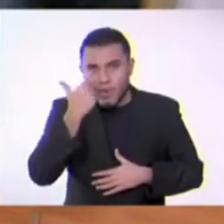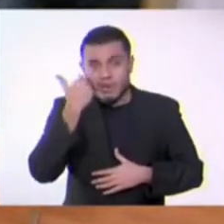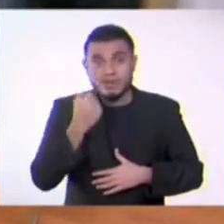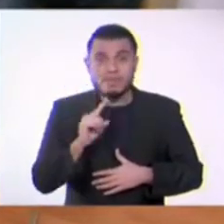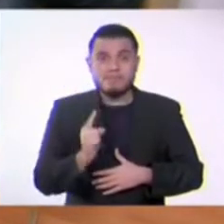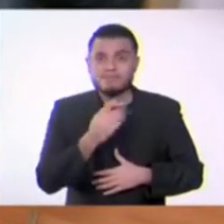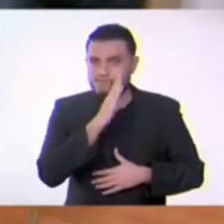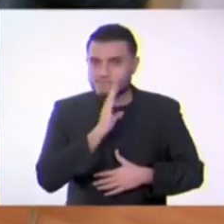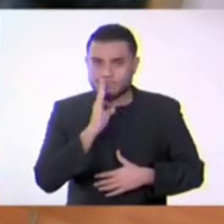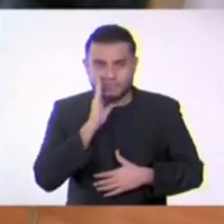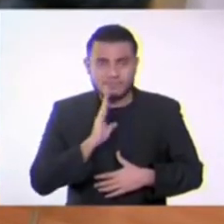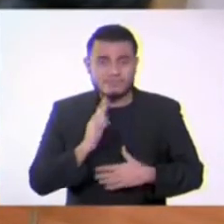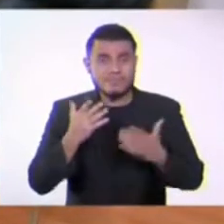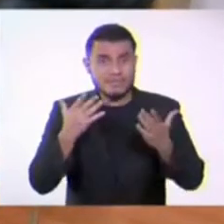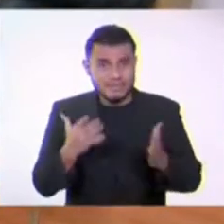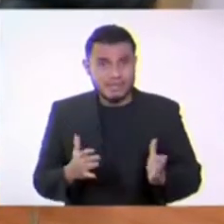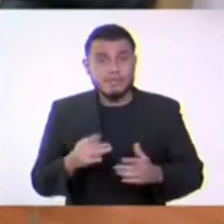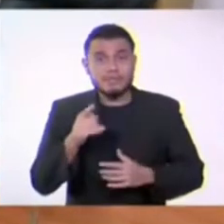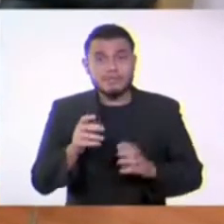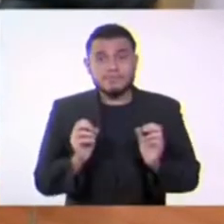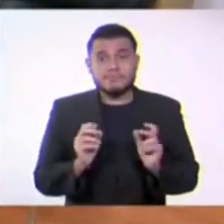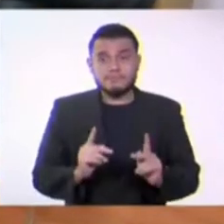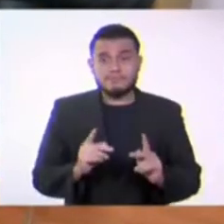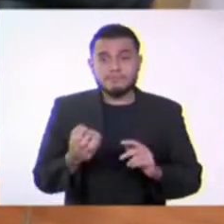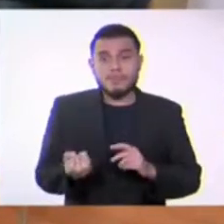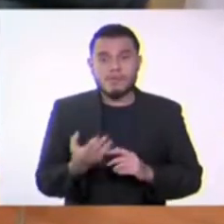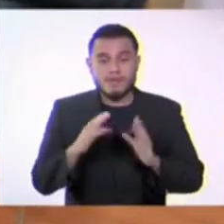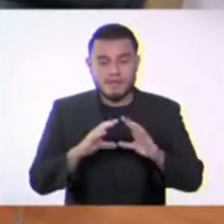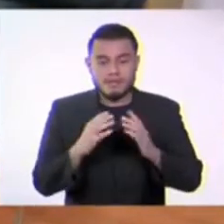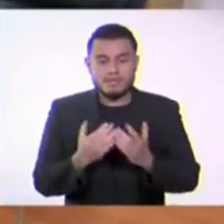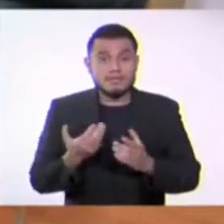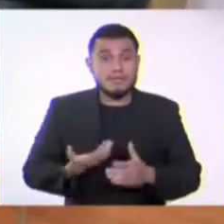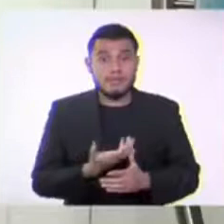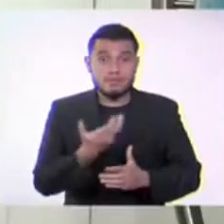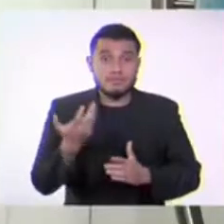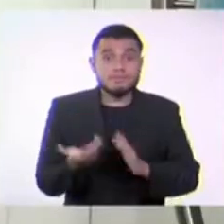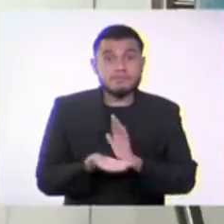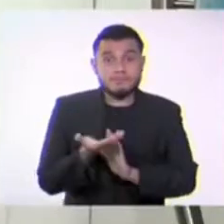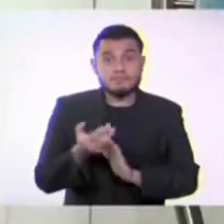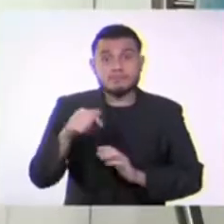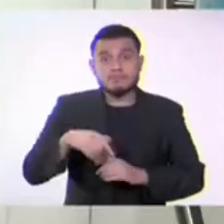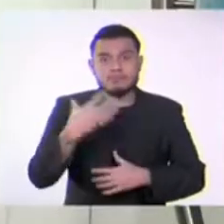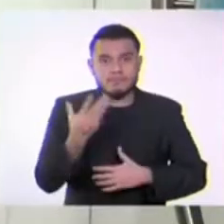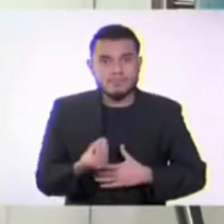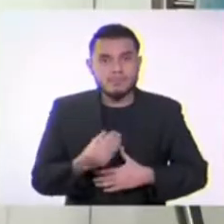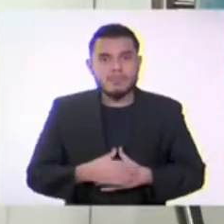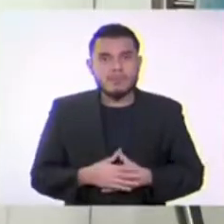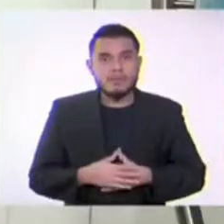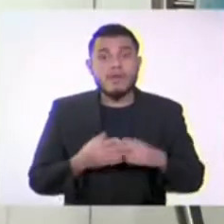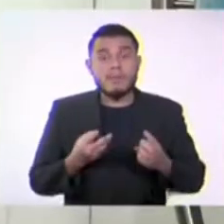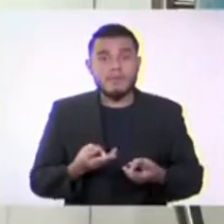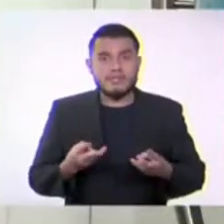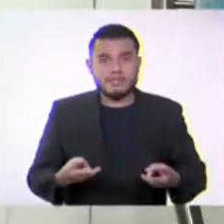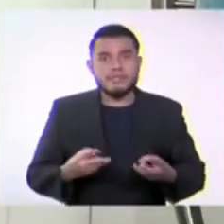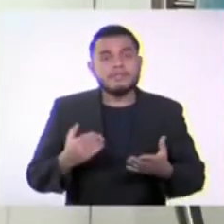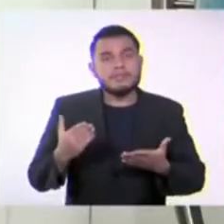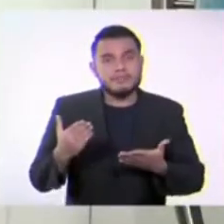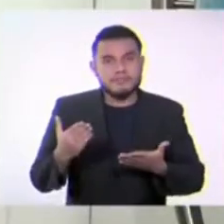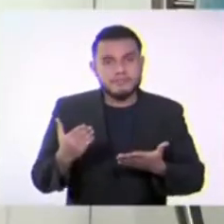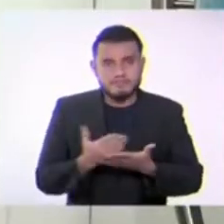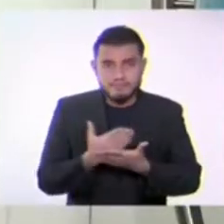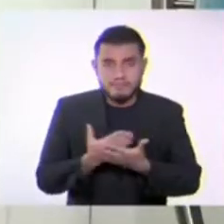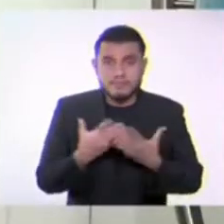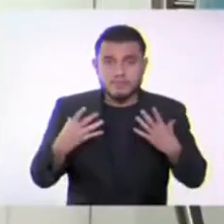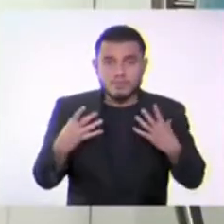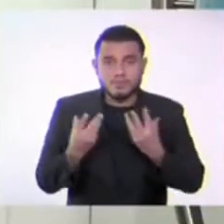bachillerato. Ha llegado su turno de una nueva clase que vamos a estar abordando en este día de la materia de estudios sociales. Como